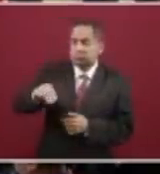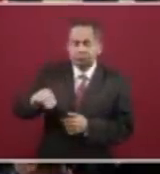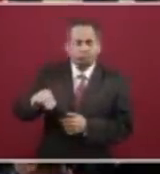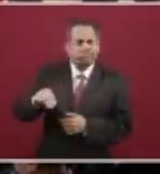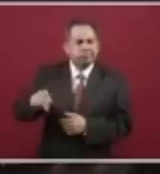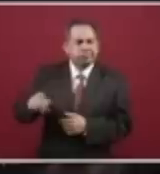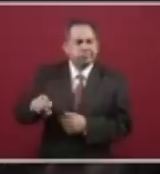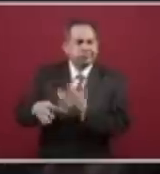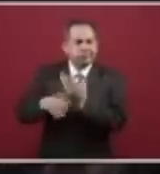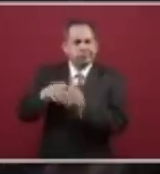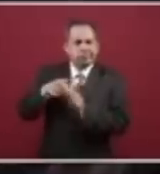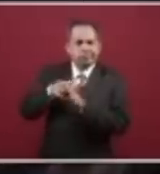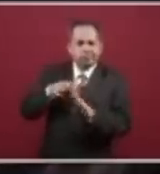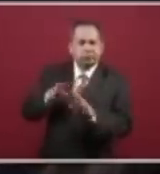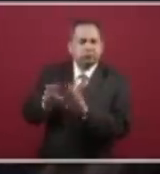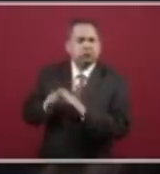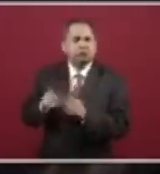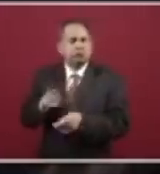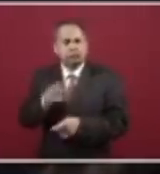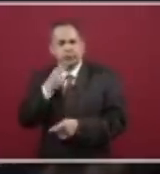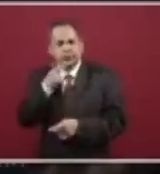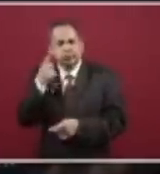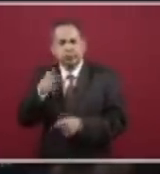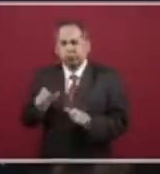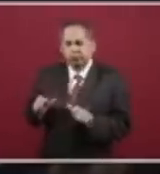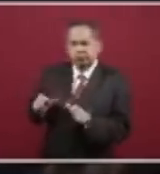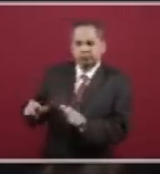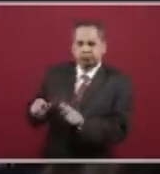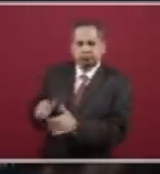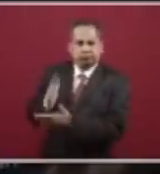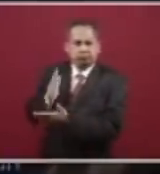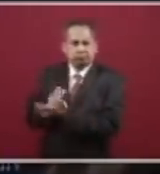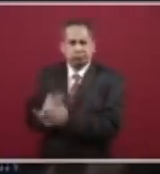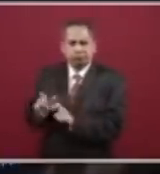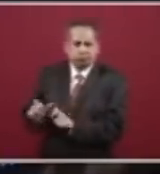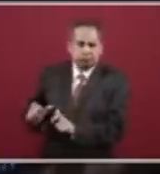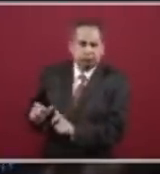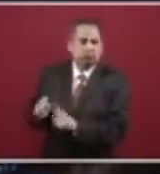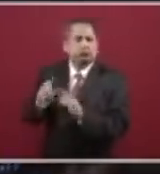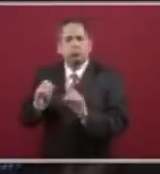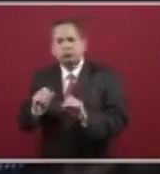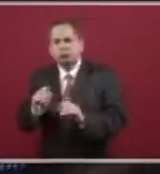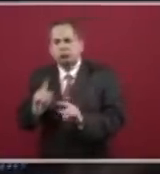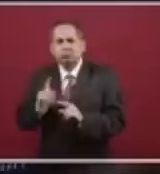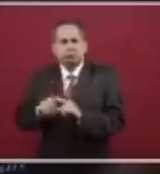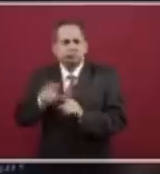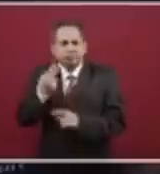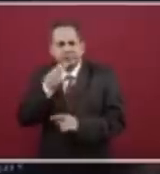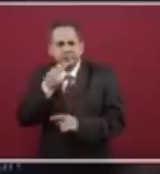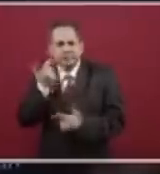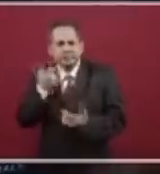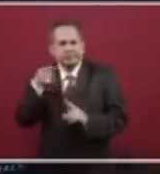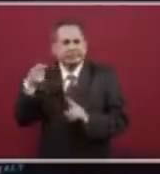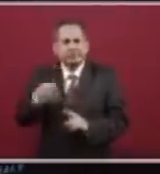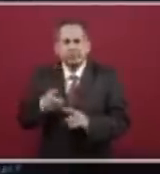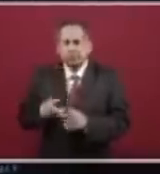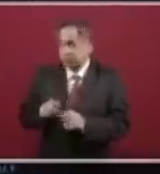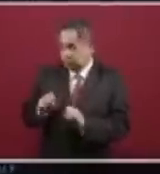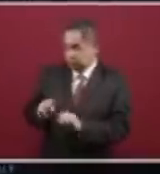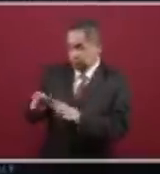si es un papel de contención de los migrantes o se les dejara